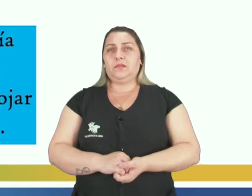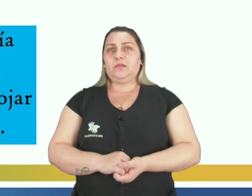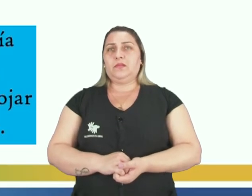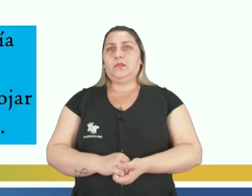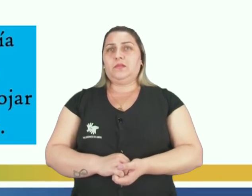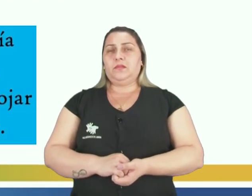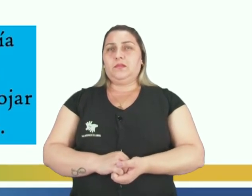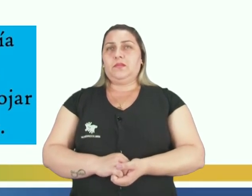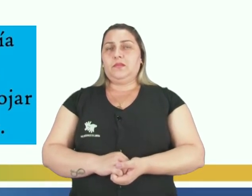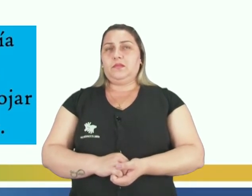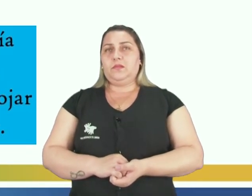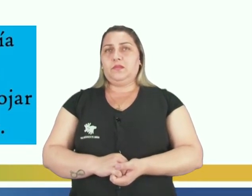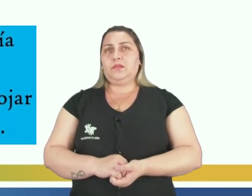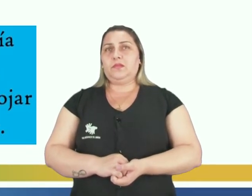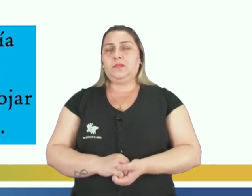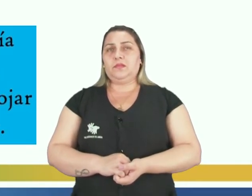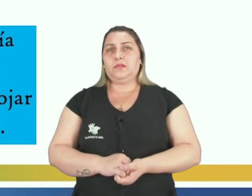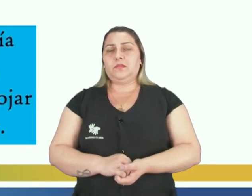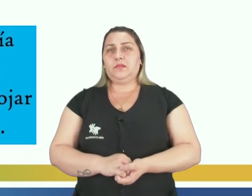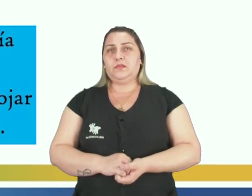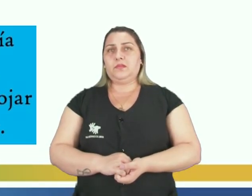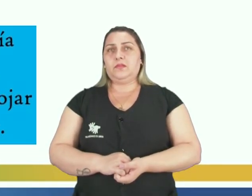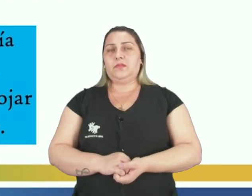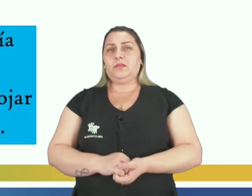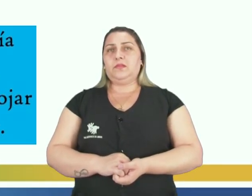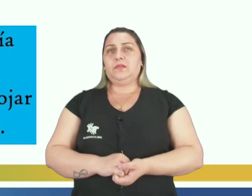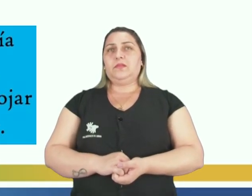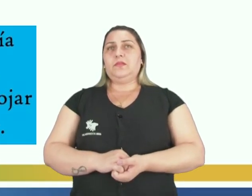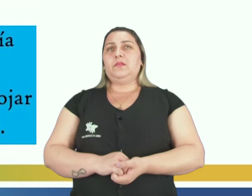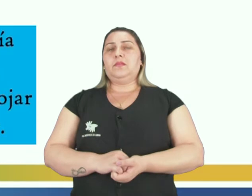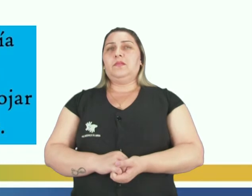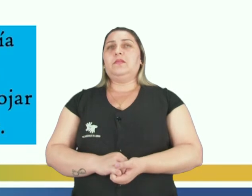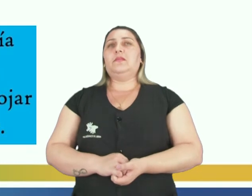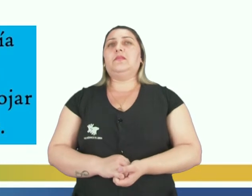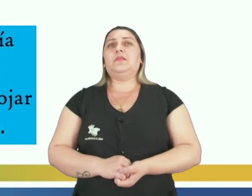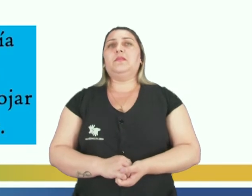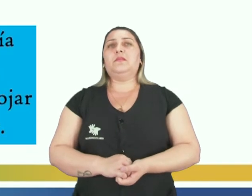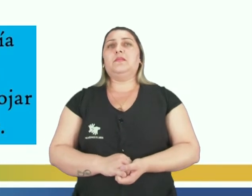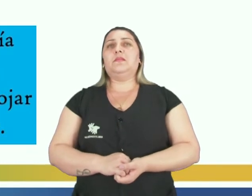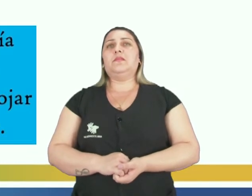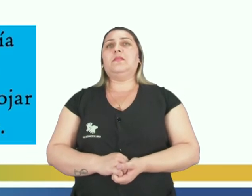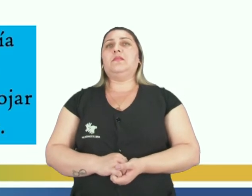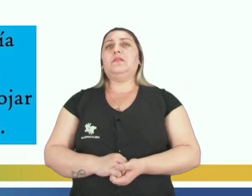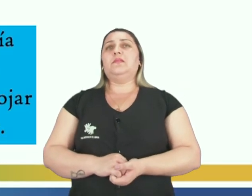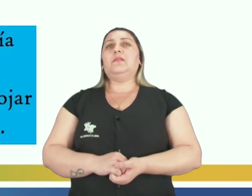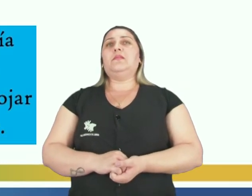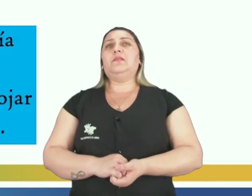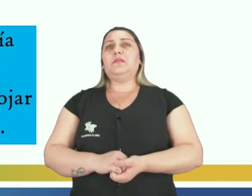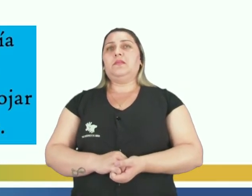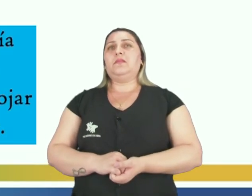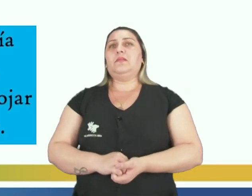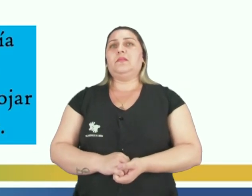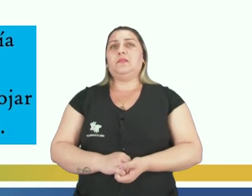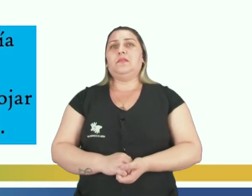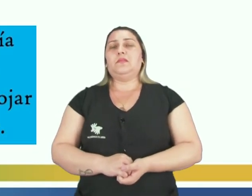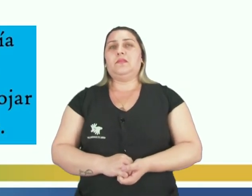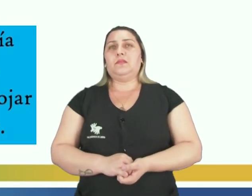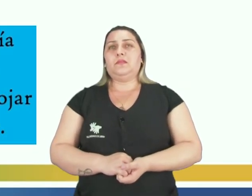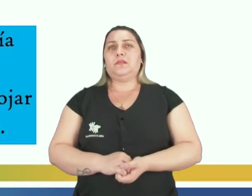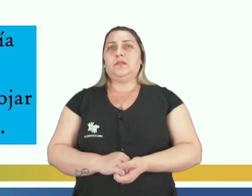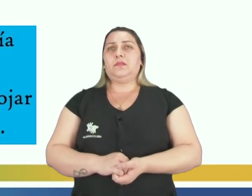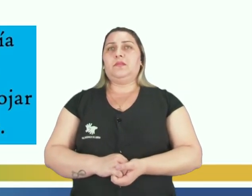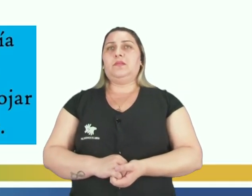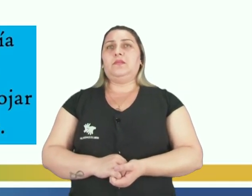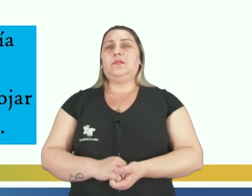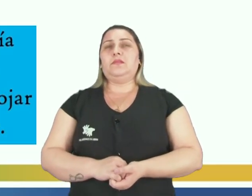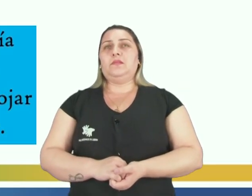para poder jugar. Y con el cheísmo reilado yo pronuncio, llueve todo el día, llueve